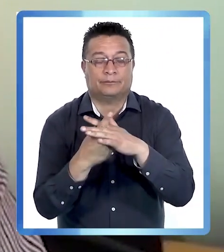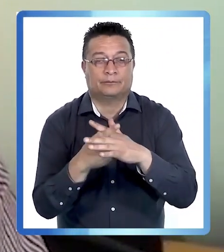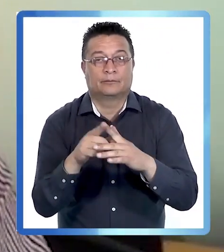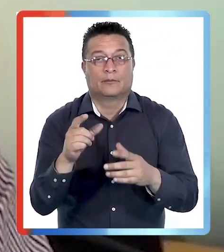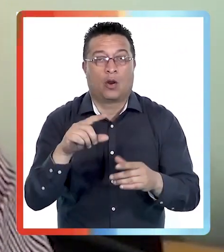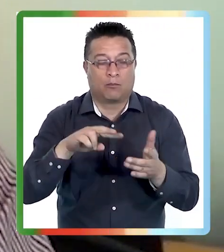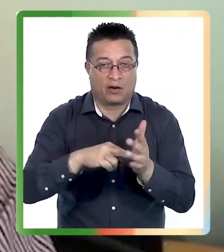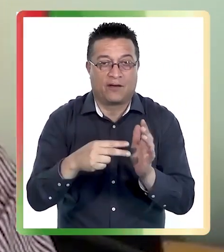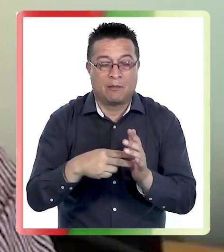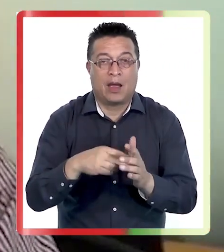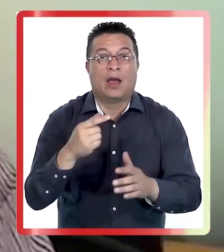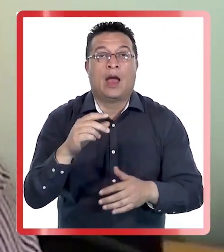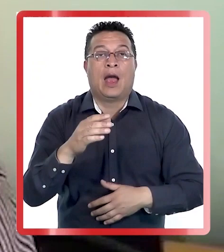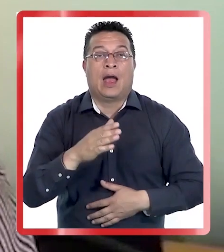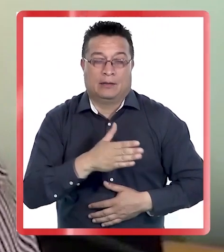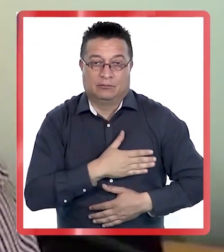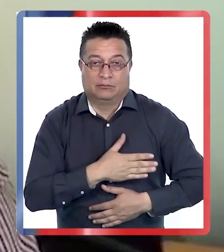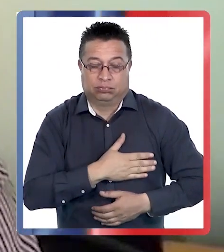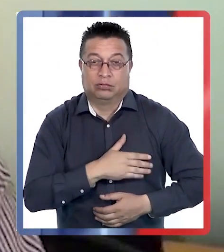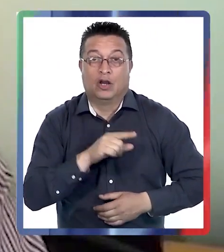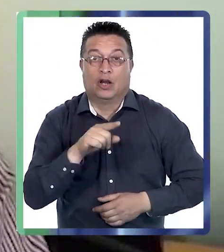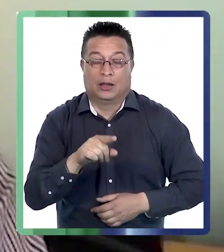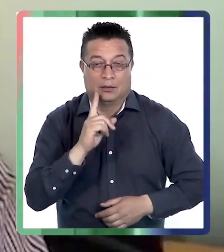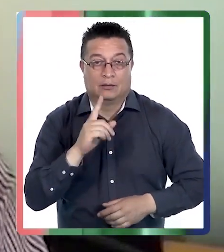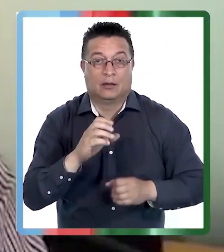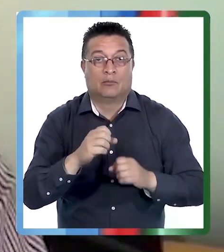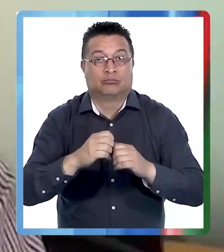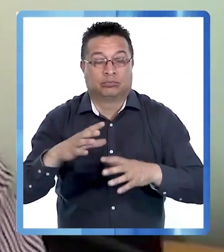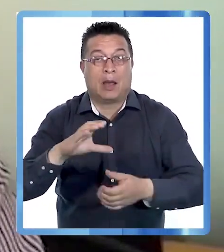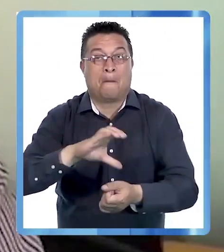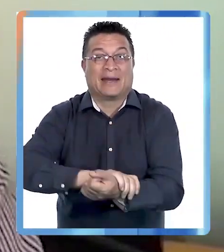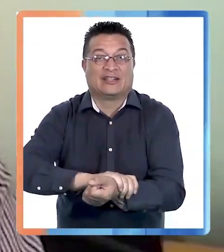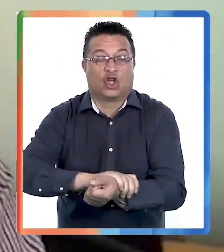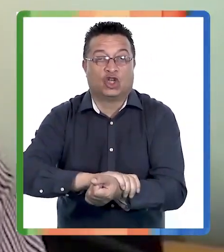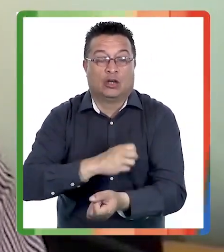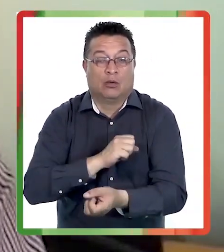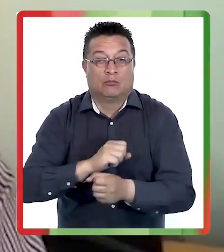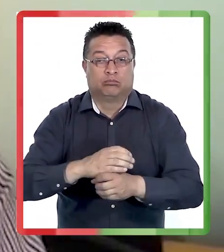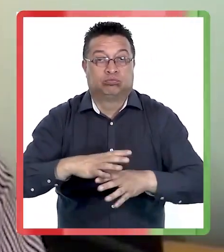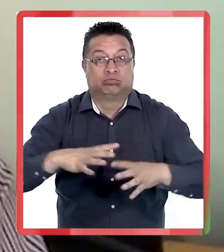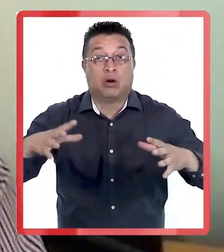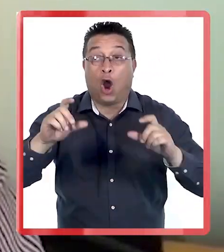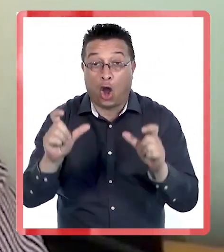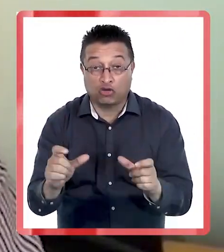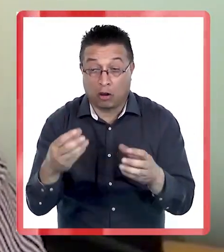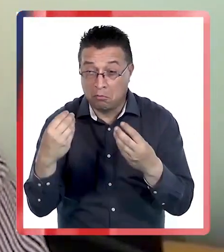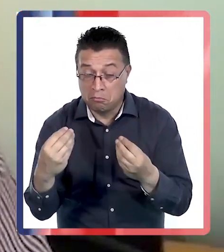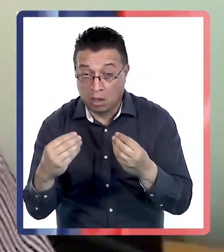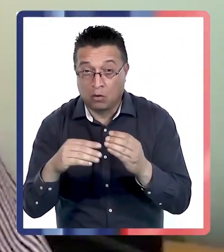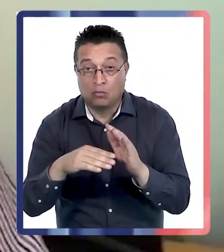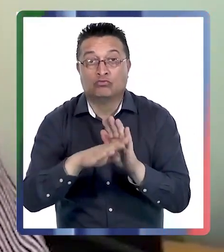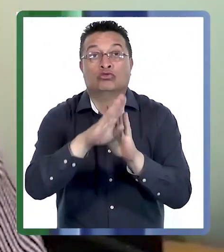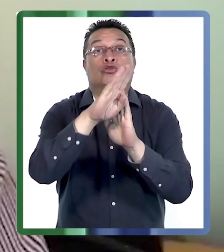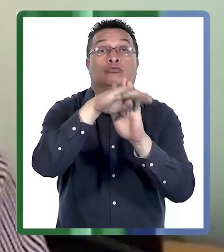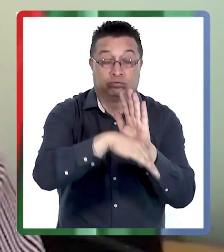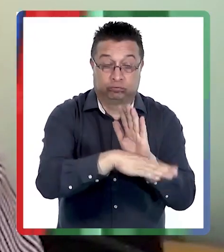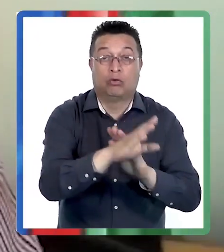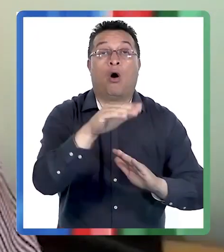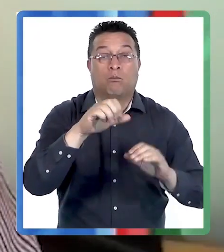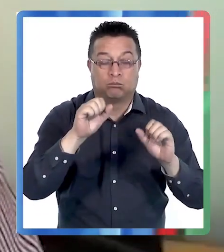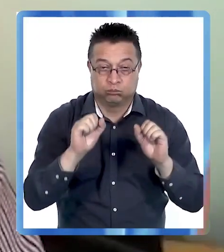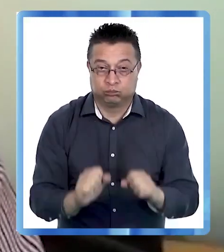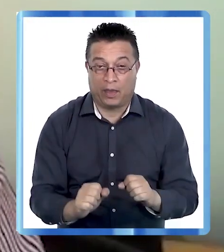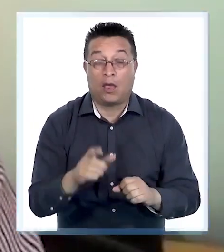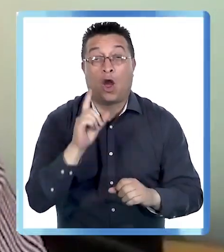aparece crisis de hipertensión arterial en personas que tenían su presión arterial controlada o crisis de